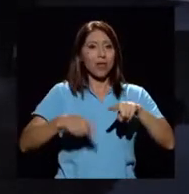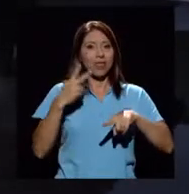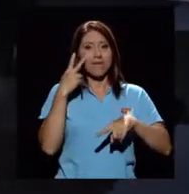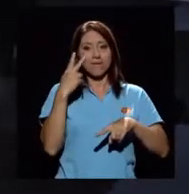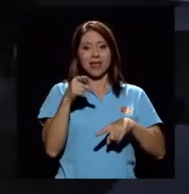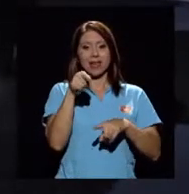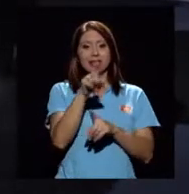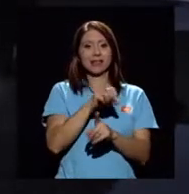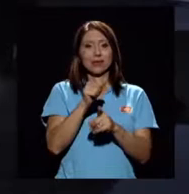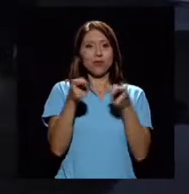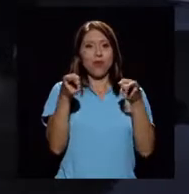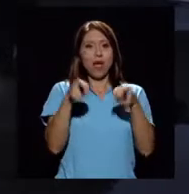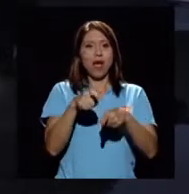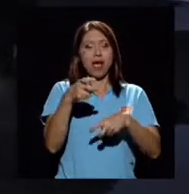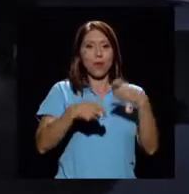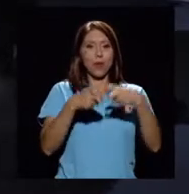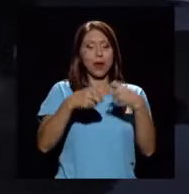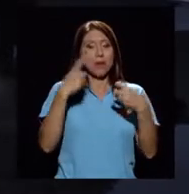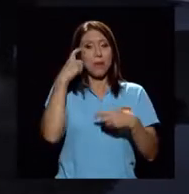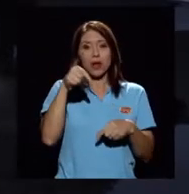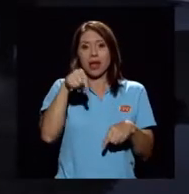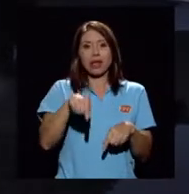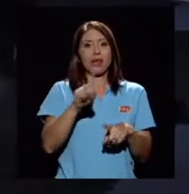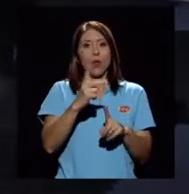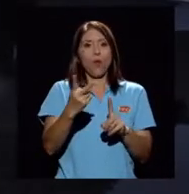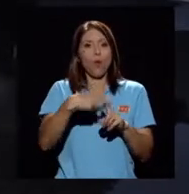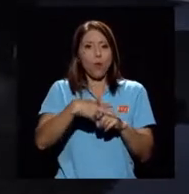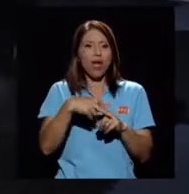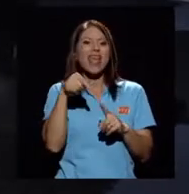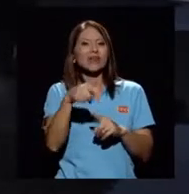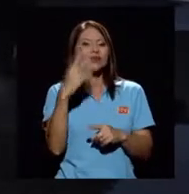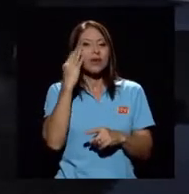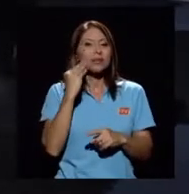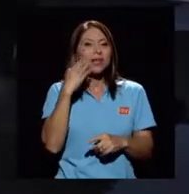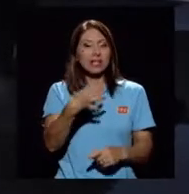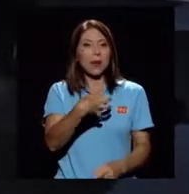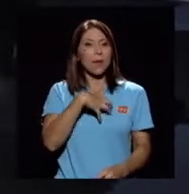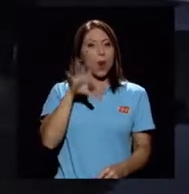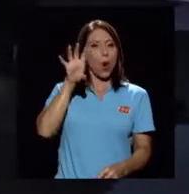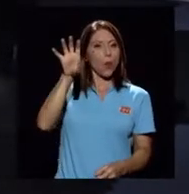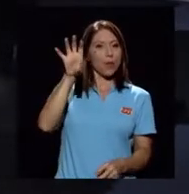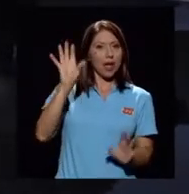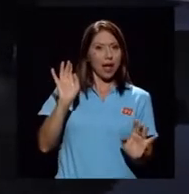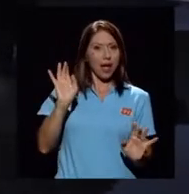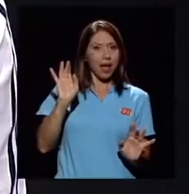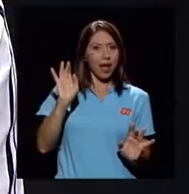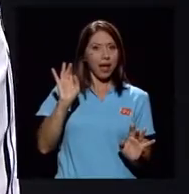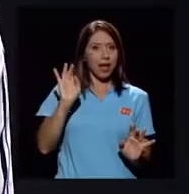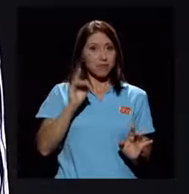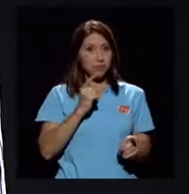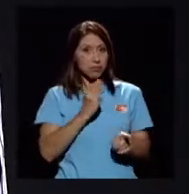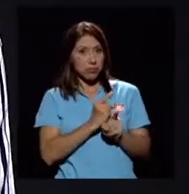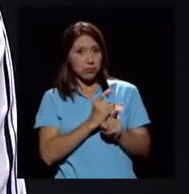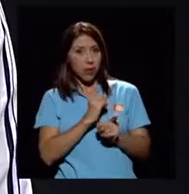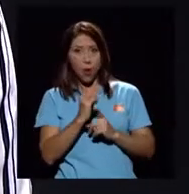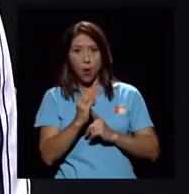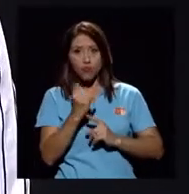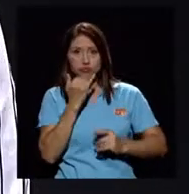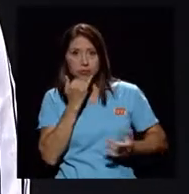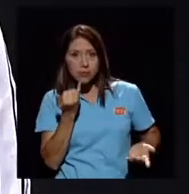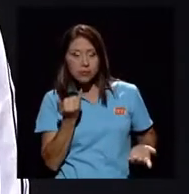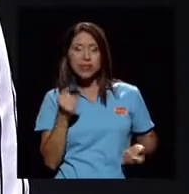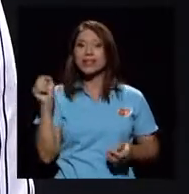porque no se puede visualizar, es decir, es una experiencia propia, me parece, o me equivoco. Sí, ciertamente los estudiantes